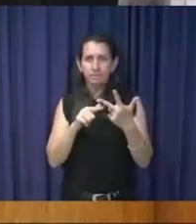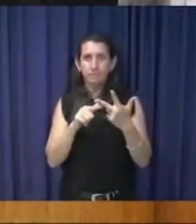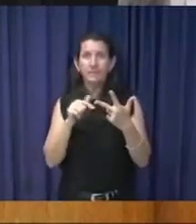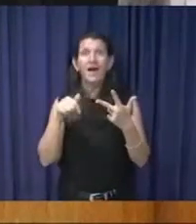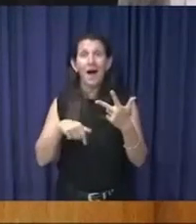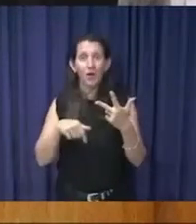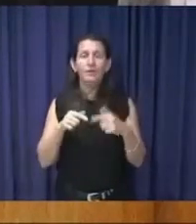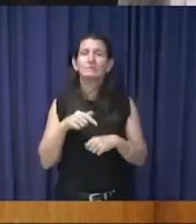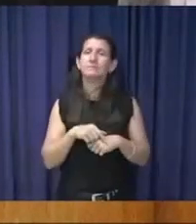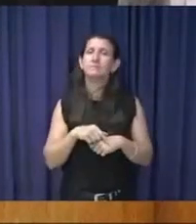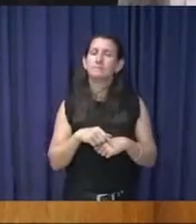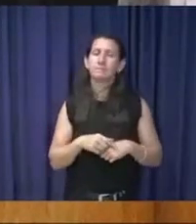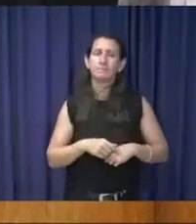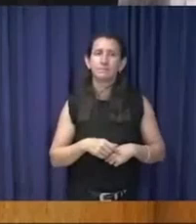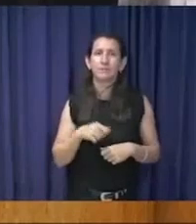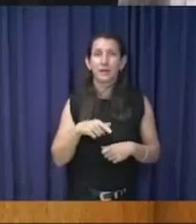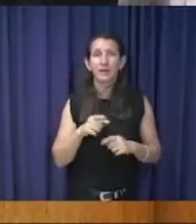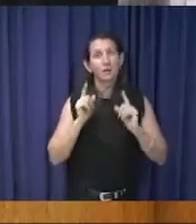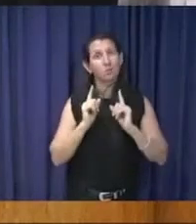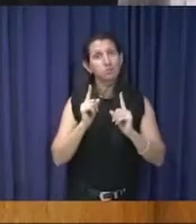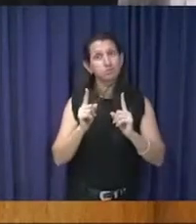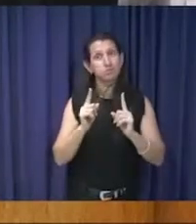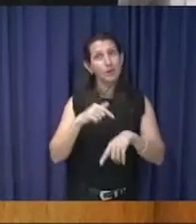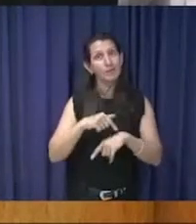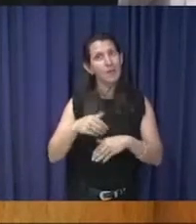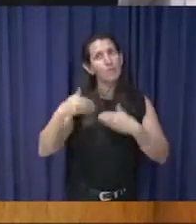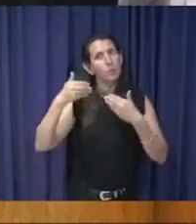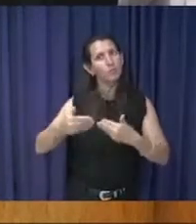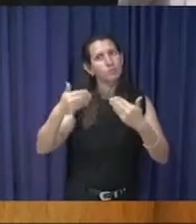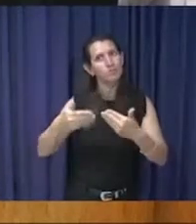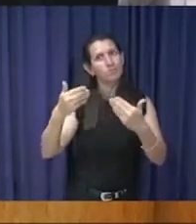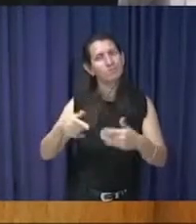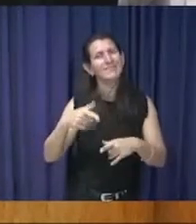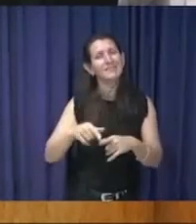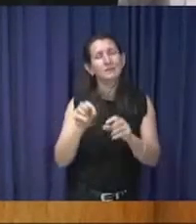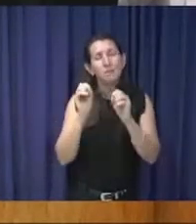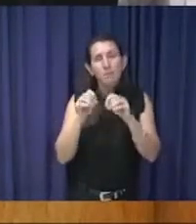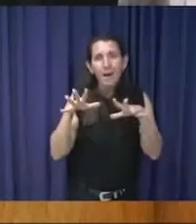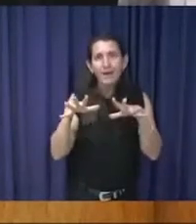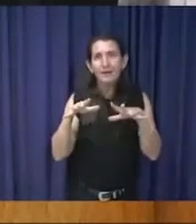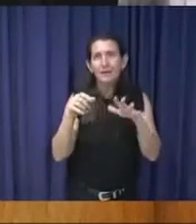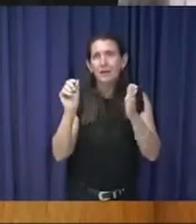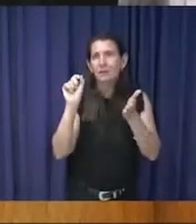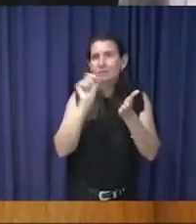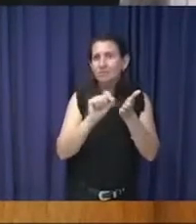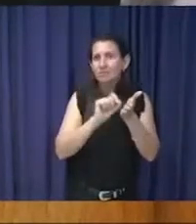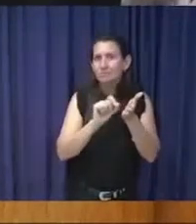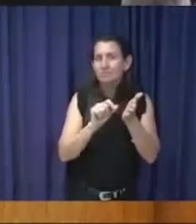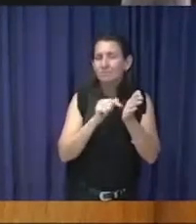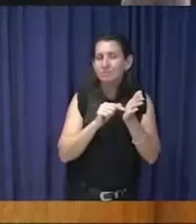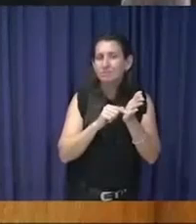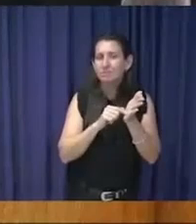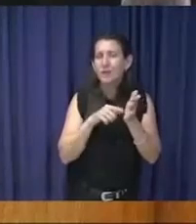Ahora, esto se tiene que mantener en el tiempo. No se puede hacer mágicamente llenar de dinero una caja simplemente